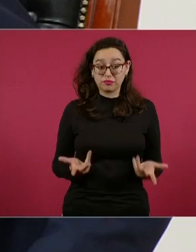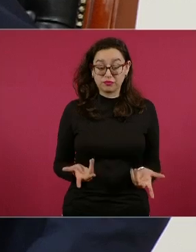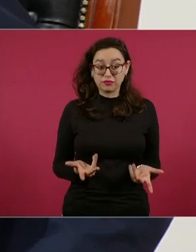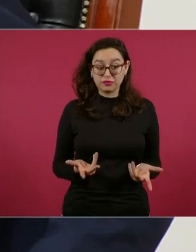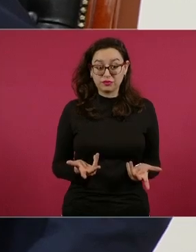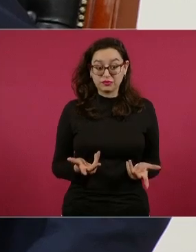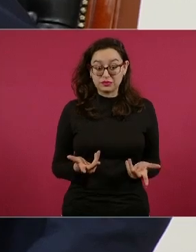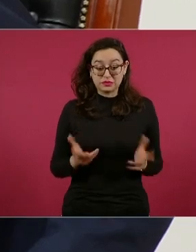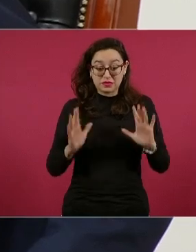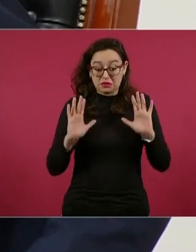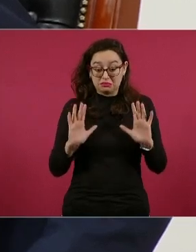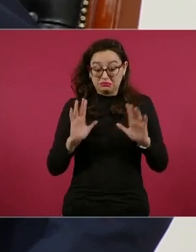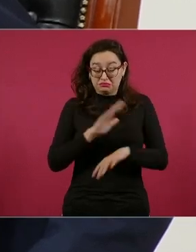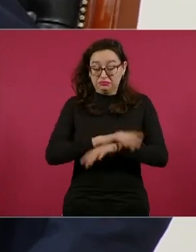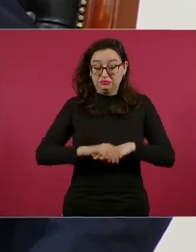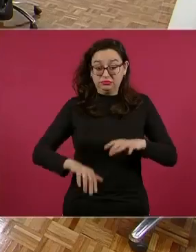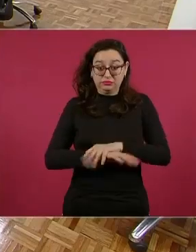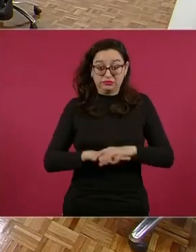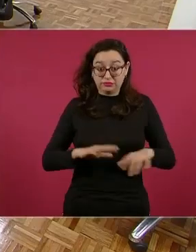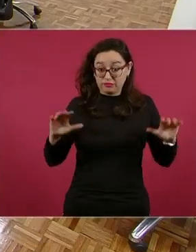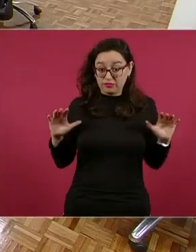orientan